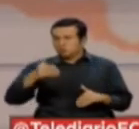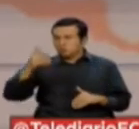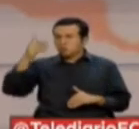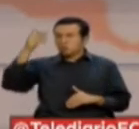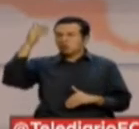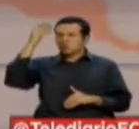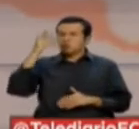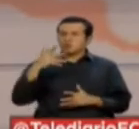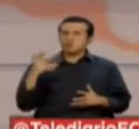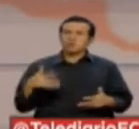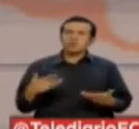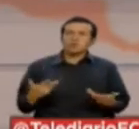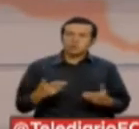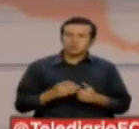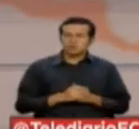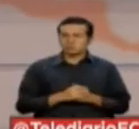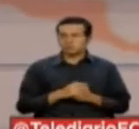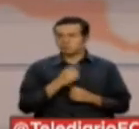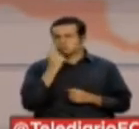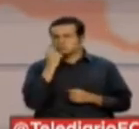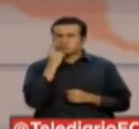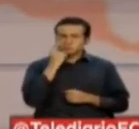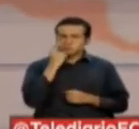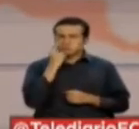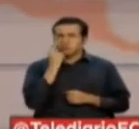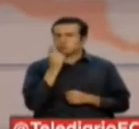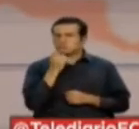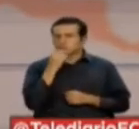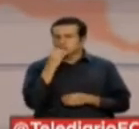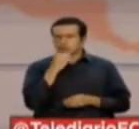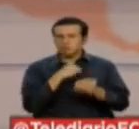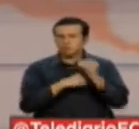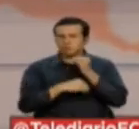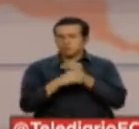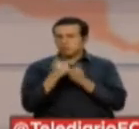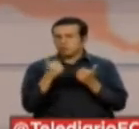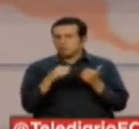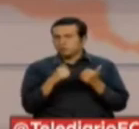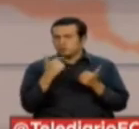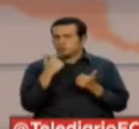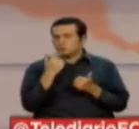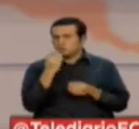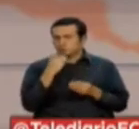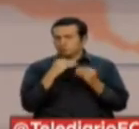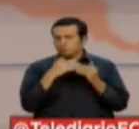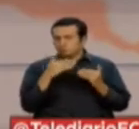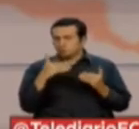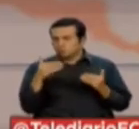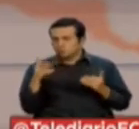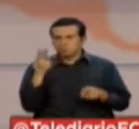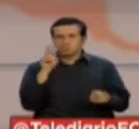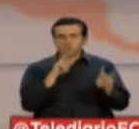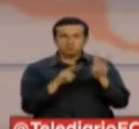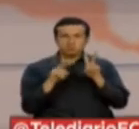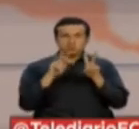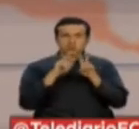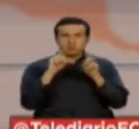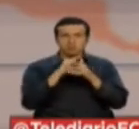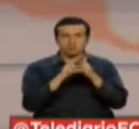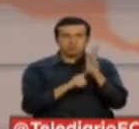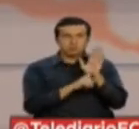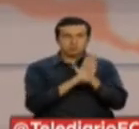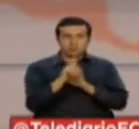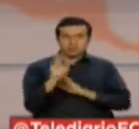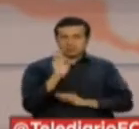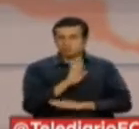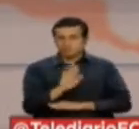se comporta, digamos, el estado nutricional fundamentalmente y cómo se desempeña en los otros ámbitos del